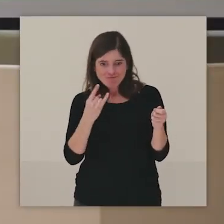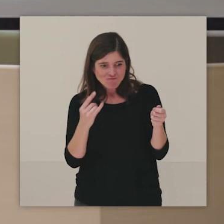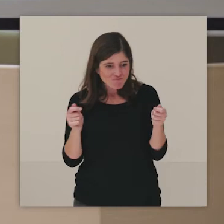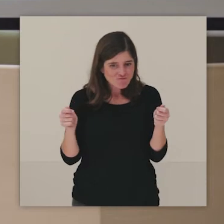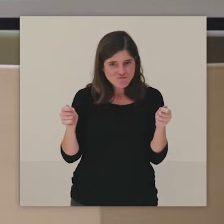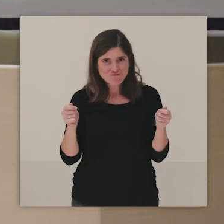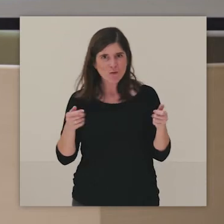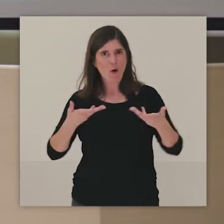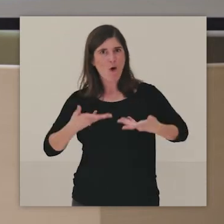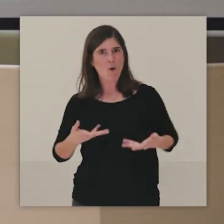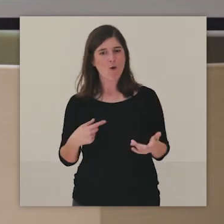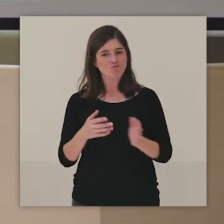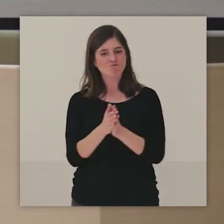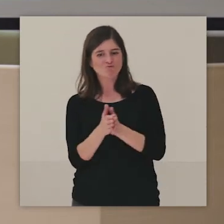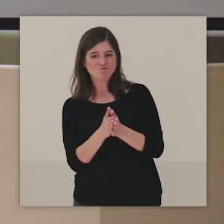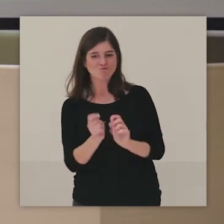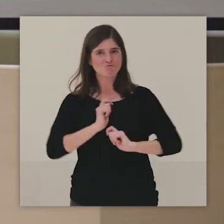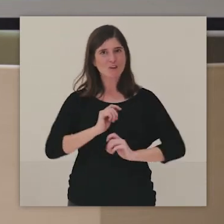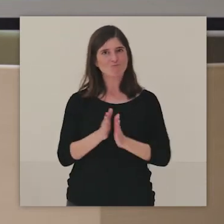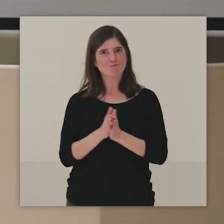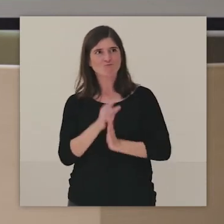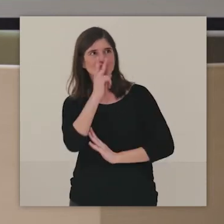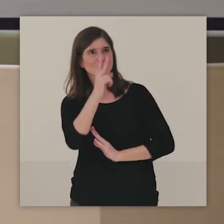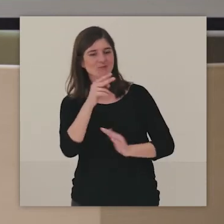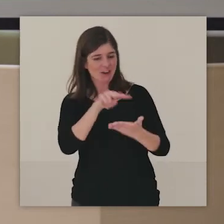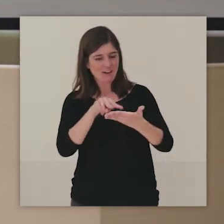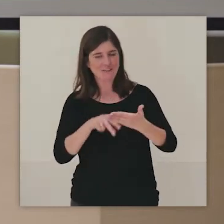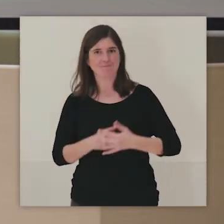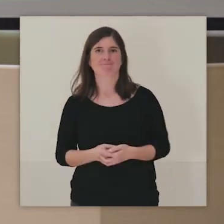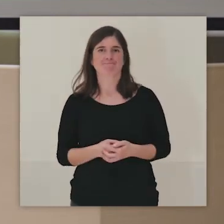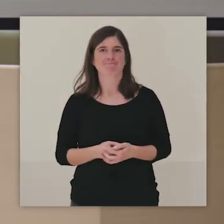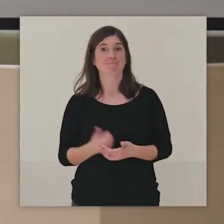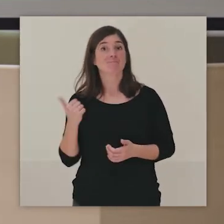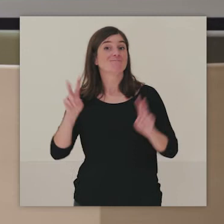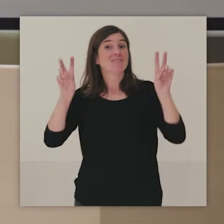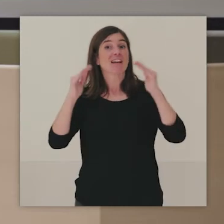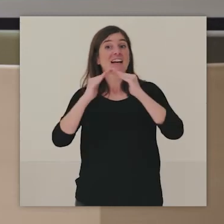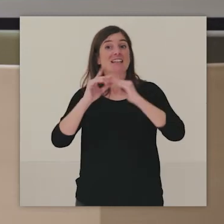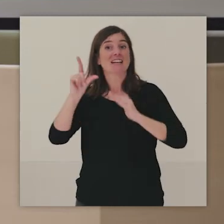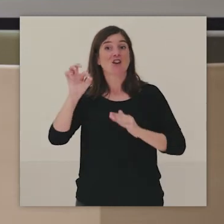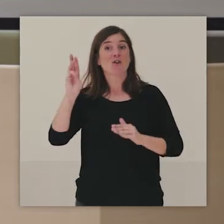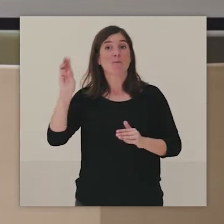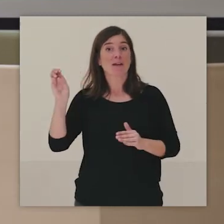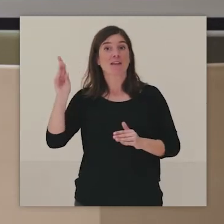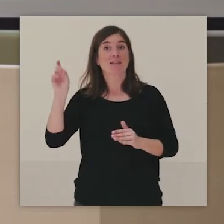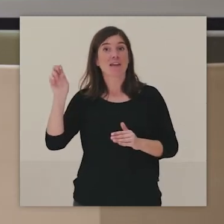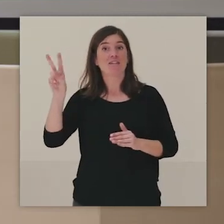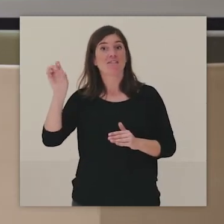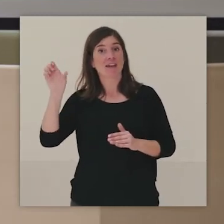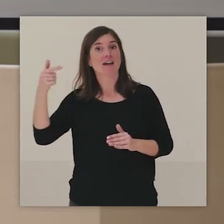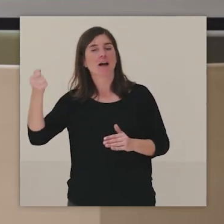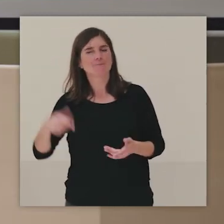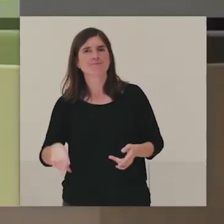me produzca una sensación de, pues quiero leerlo. En este caso, como es la Casa de Lope de Vega, bueno, pues cuéntame quién es.